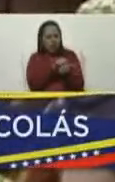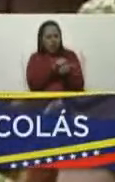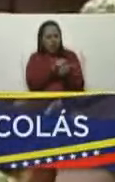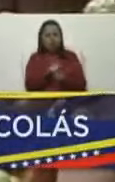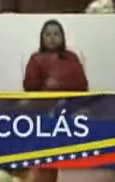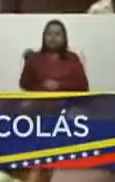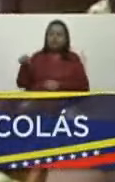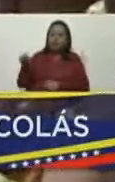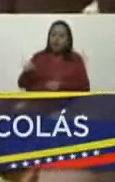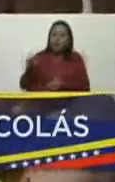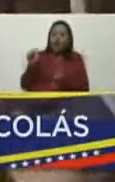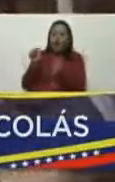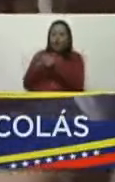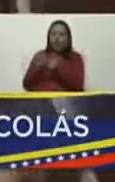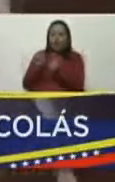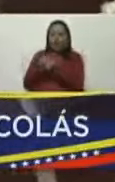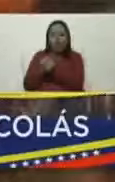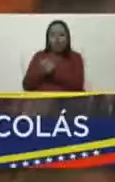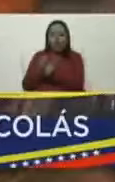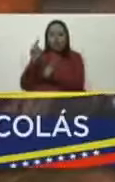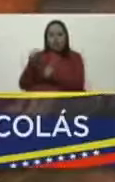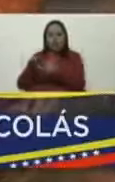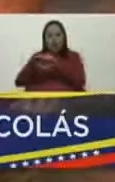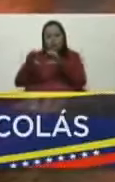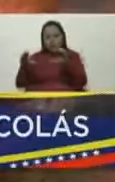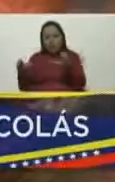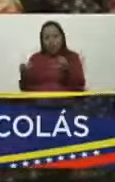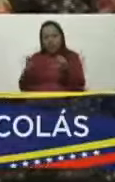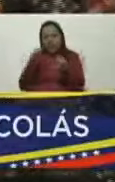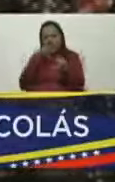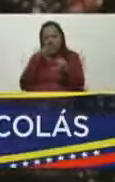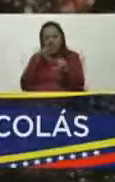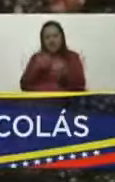coco... Calabacín, berenjenas,